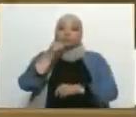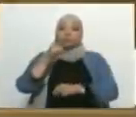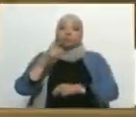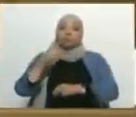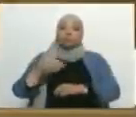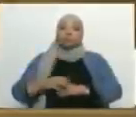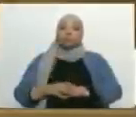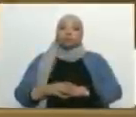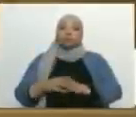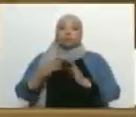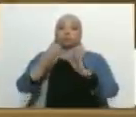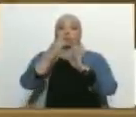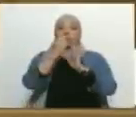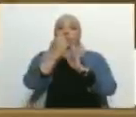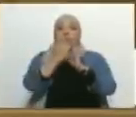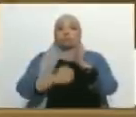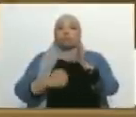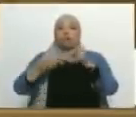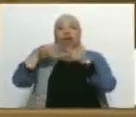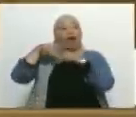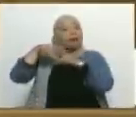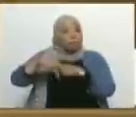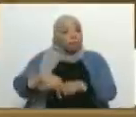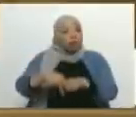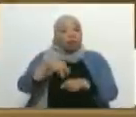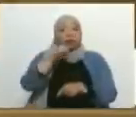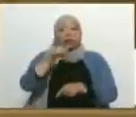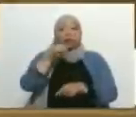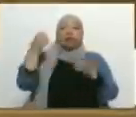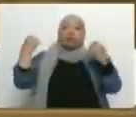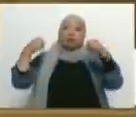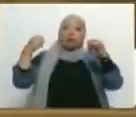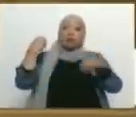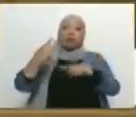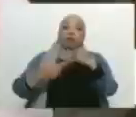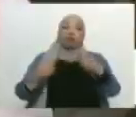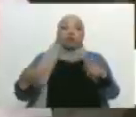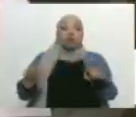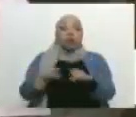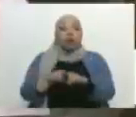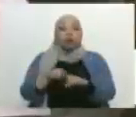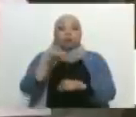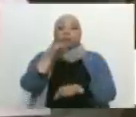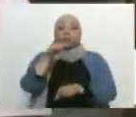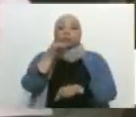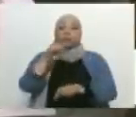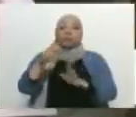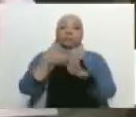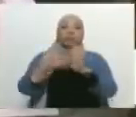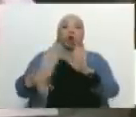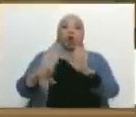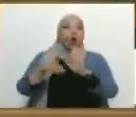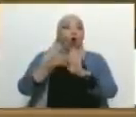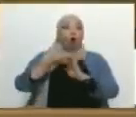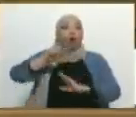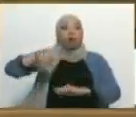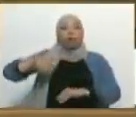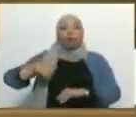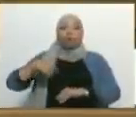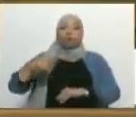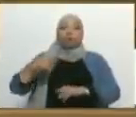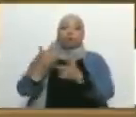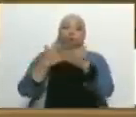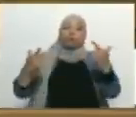menoscabar el reconocimiento, goce o ejercicio en condiciones de igualdad de los derechos y libertades de las